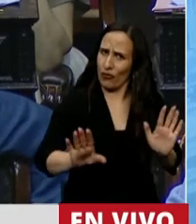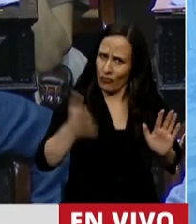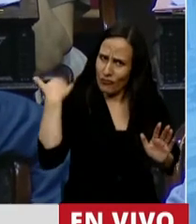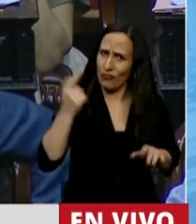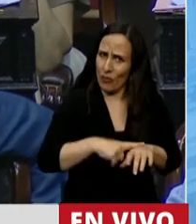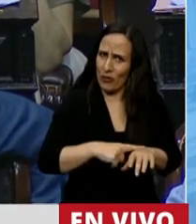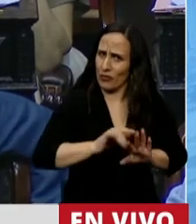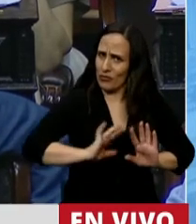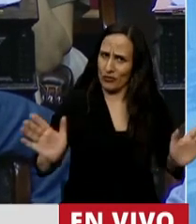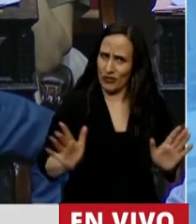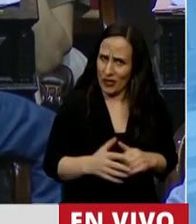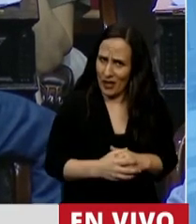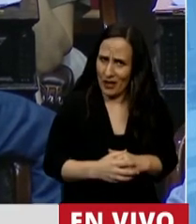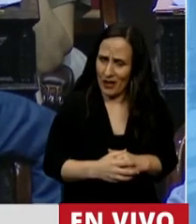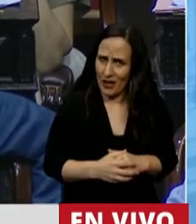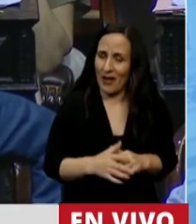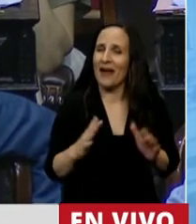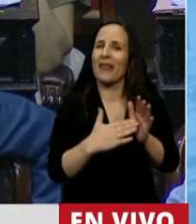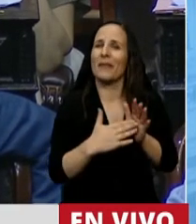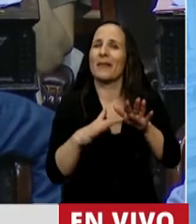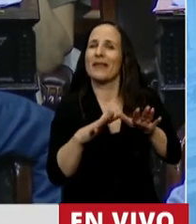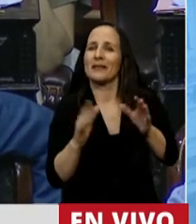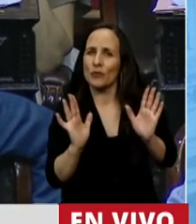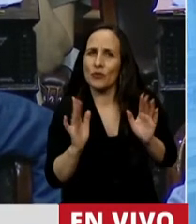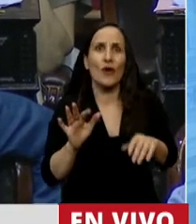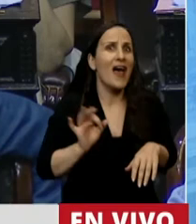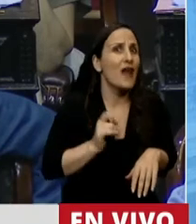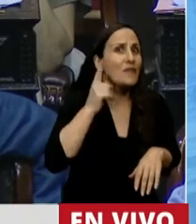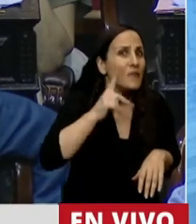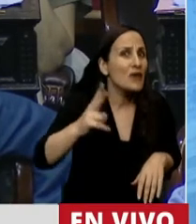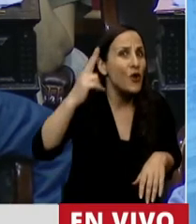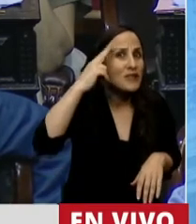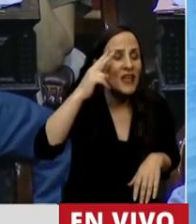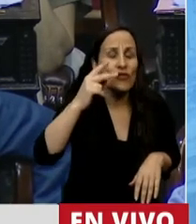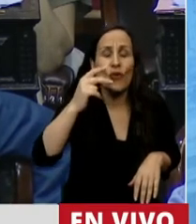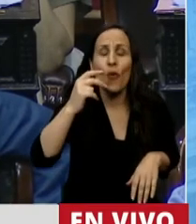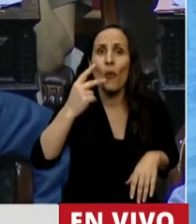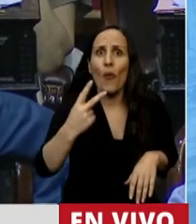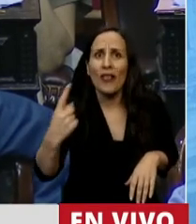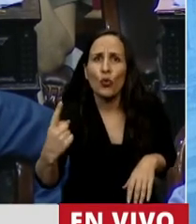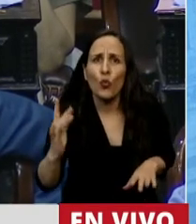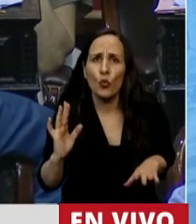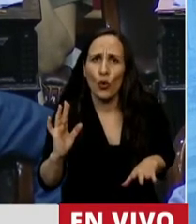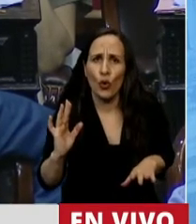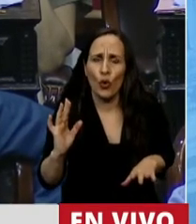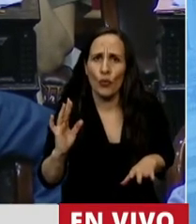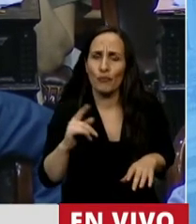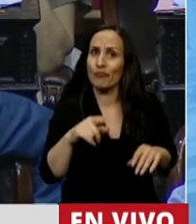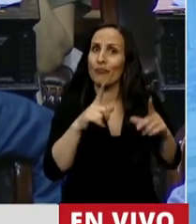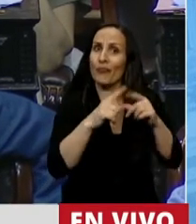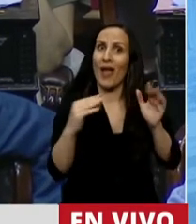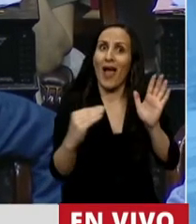la Argentina con ciertas causas en el año 1921. Y fíjense ustedes como el